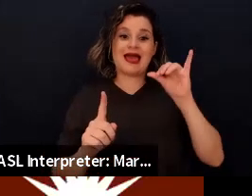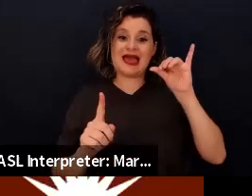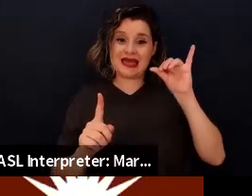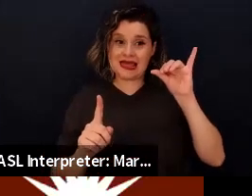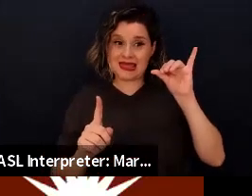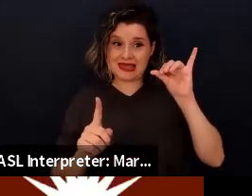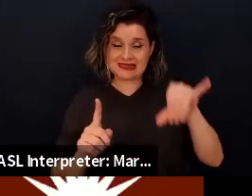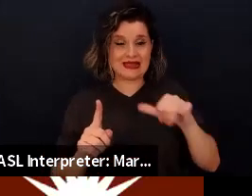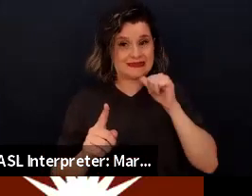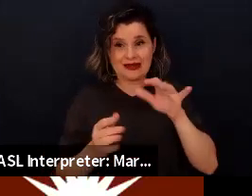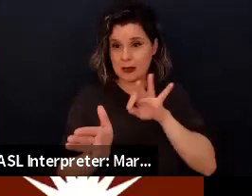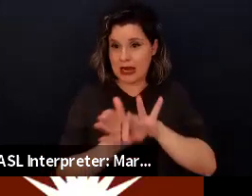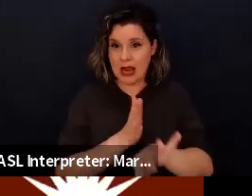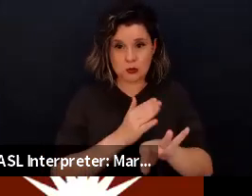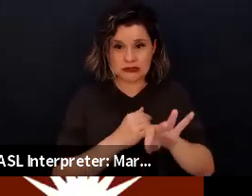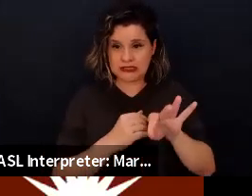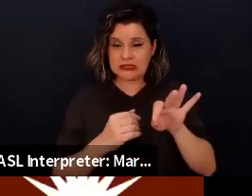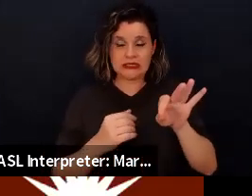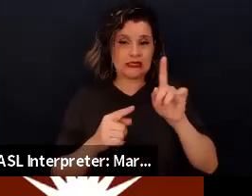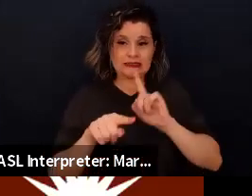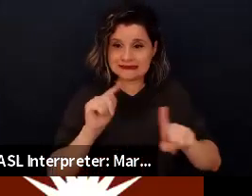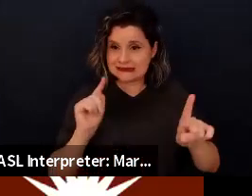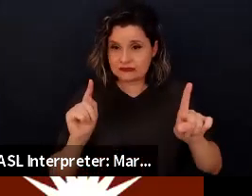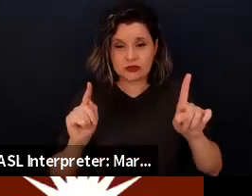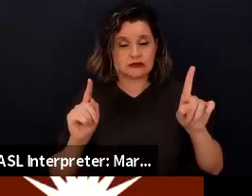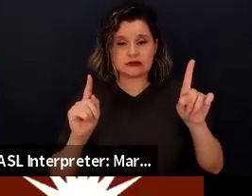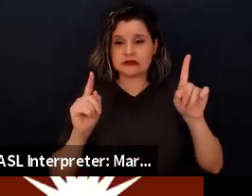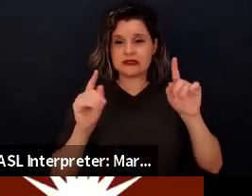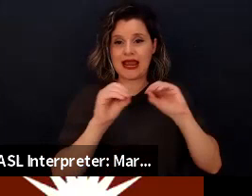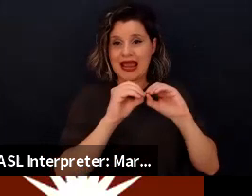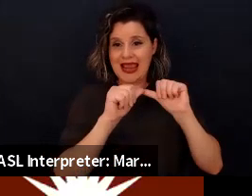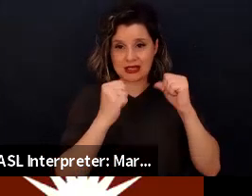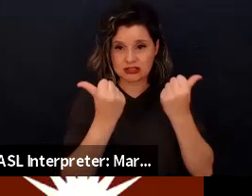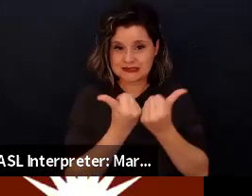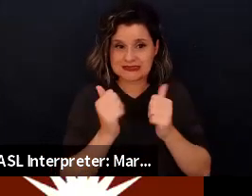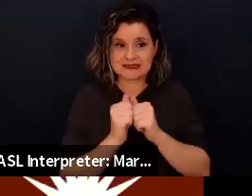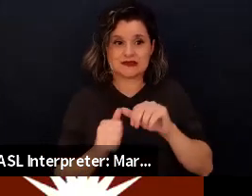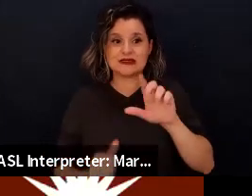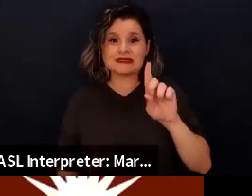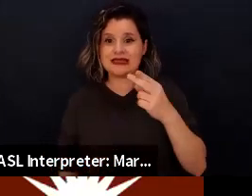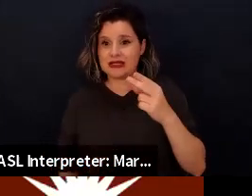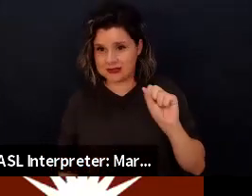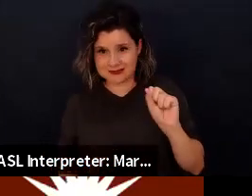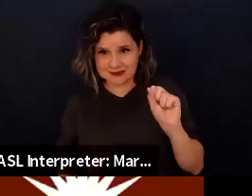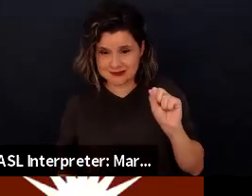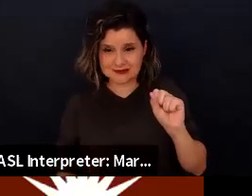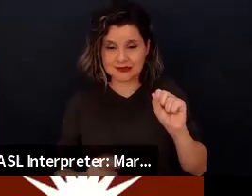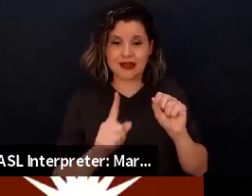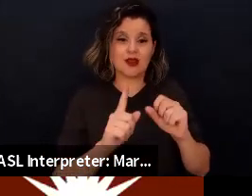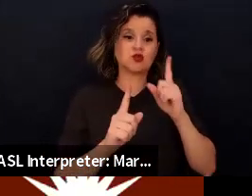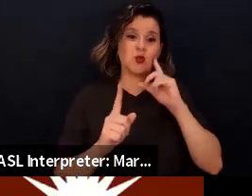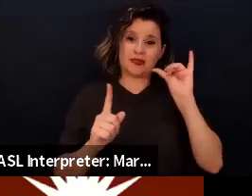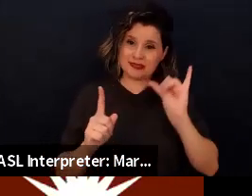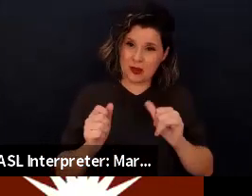contar el resto de las agencias que forman parte del Departamento de Seguridad Pública. Y con esto, pues tenemos